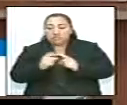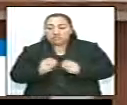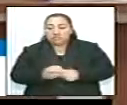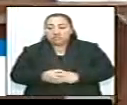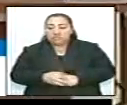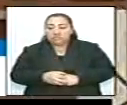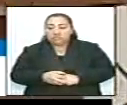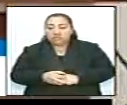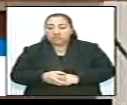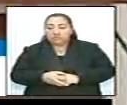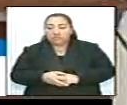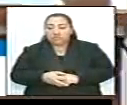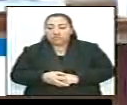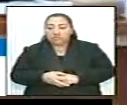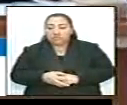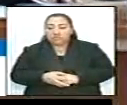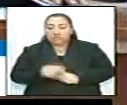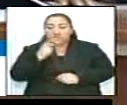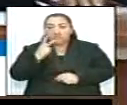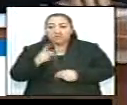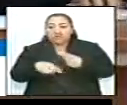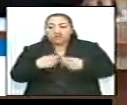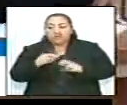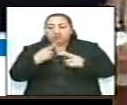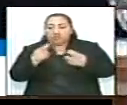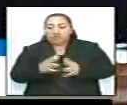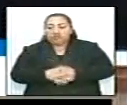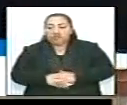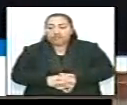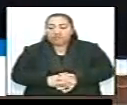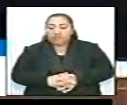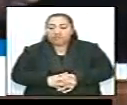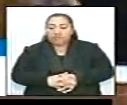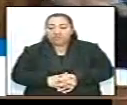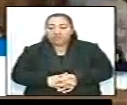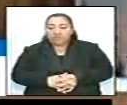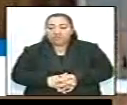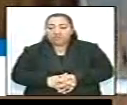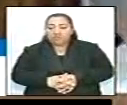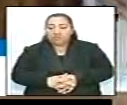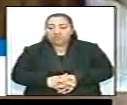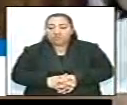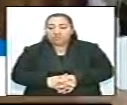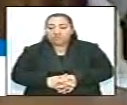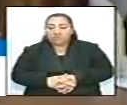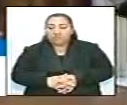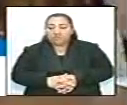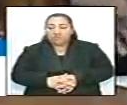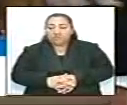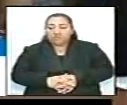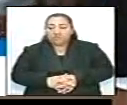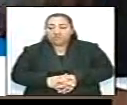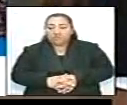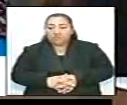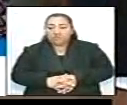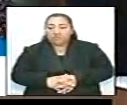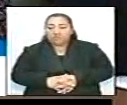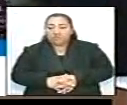Quedaría pendiente la votación para la siguiente sesión. Y en este